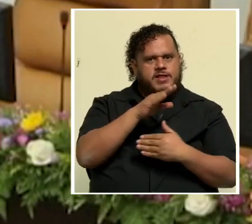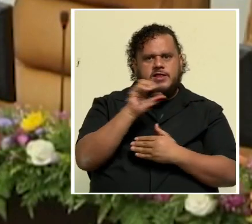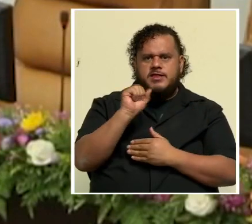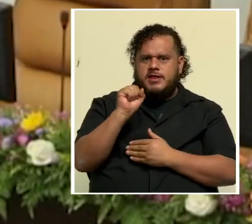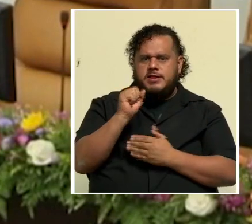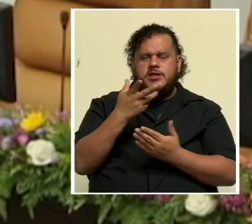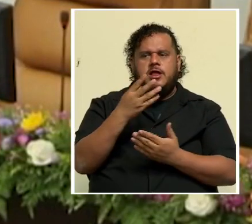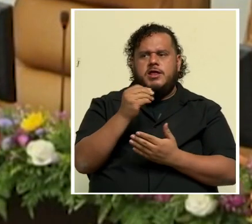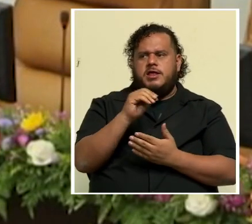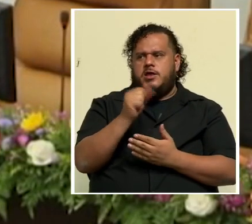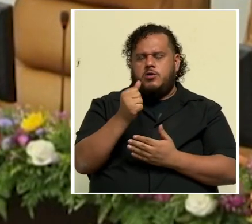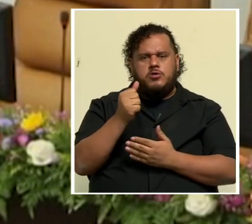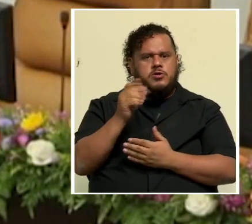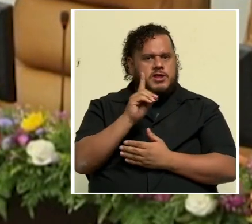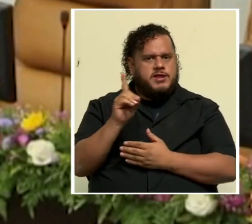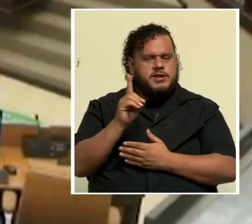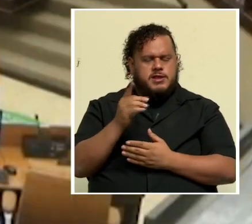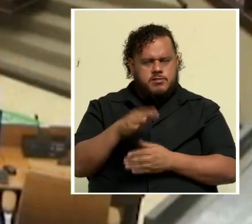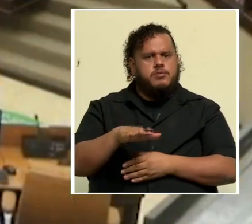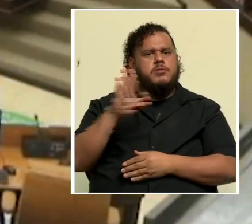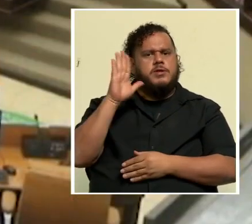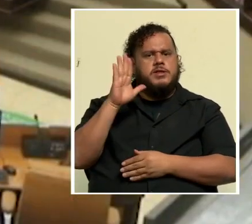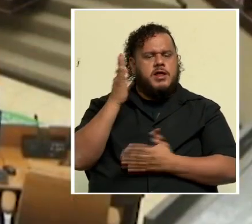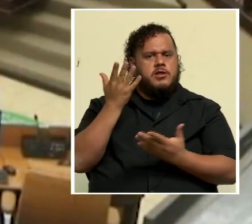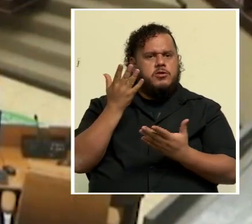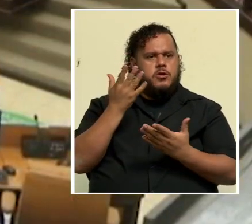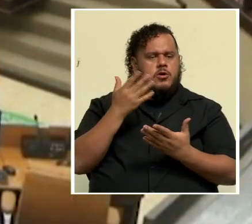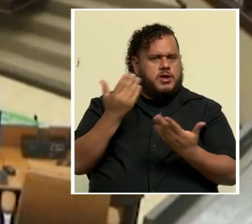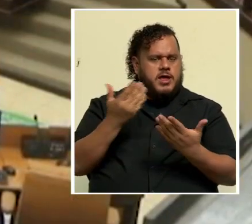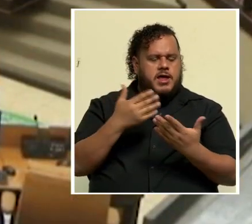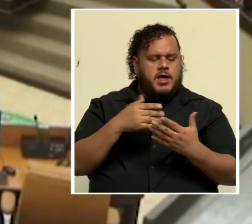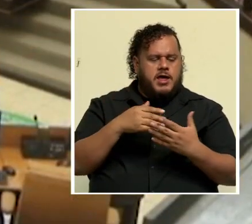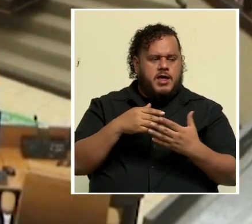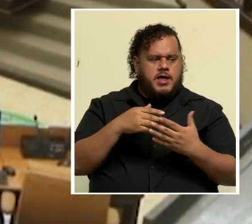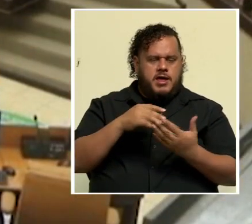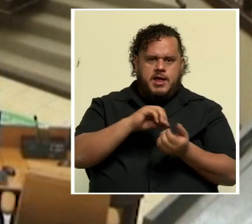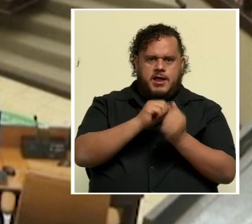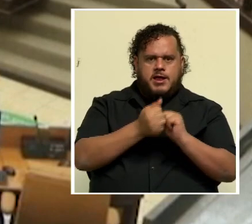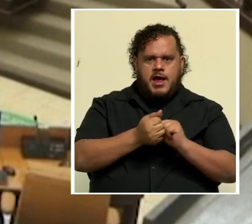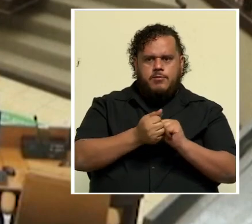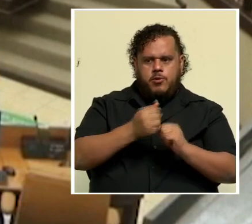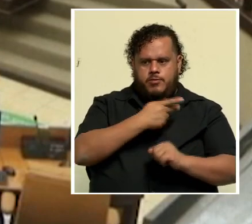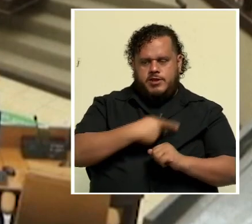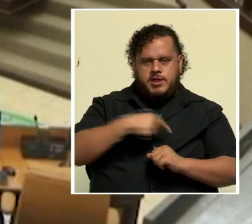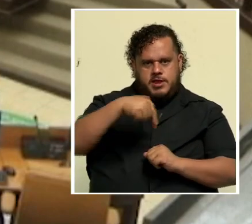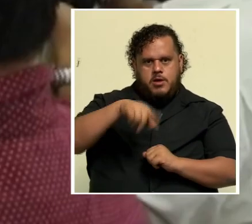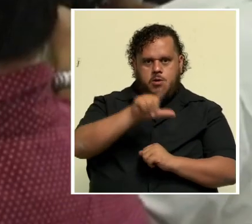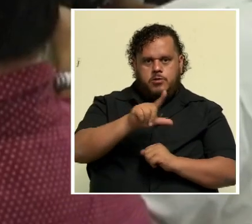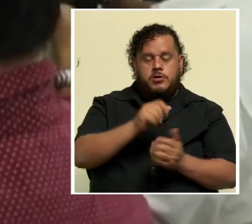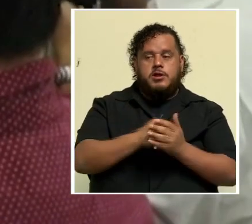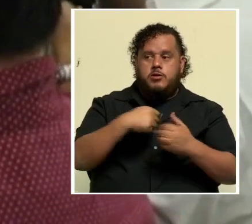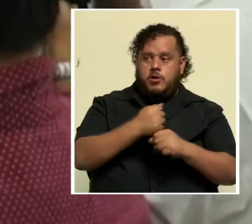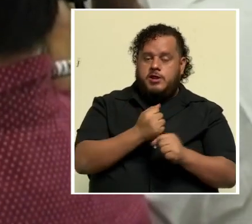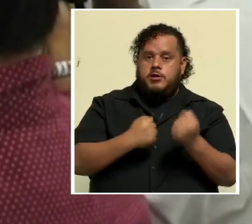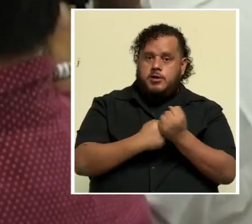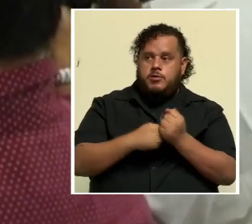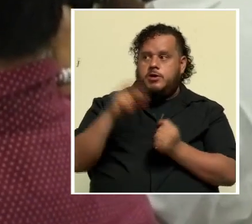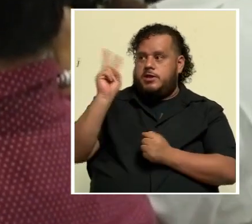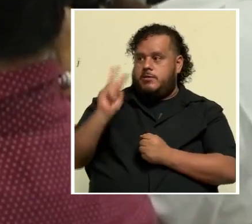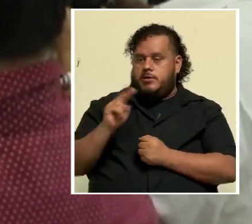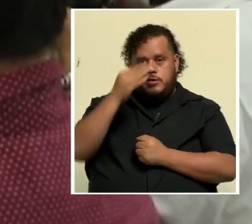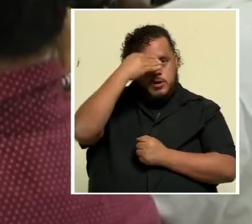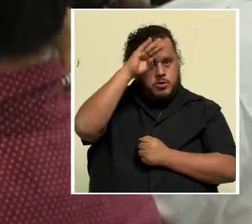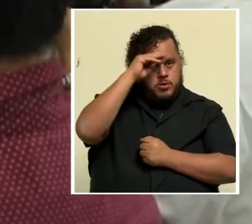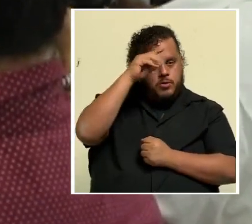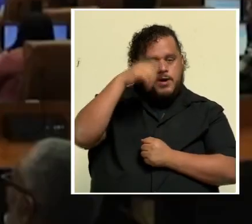partidos derechistas, prometiendo apoyar la toma de posesión de Ortega este lunes. Y seguidamente lo hace con el apoyo de Venezuela, Cuba,